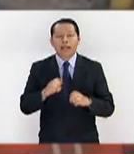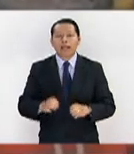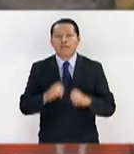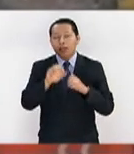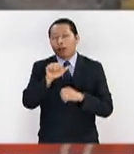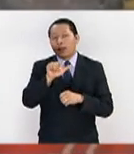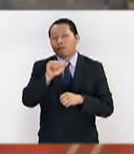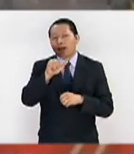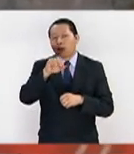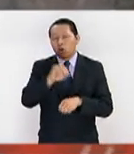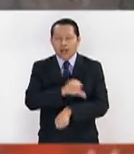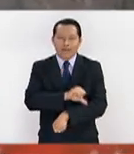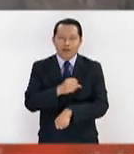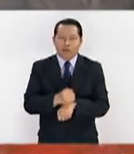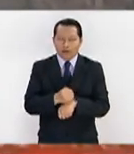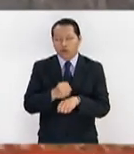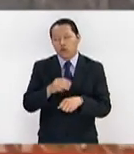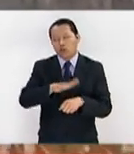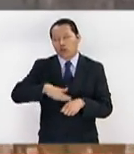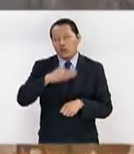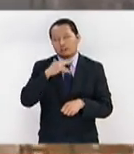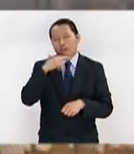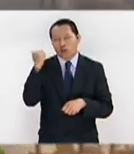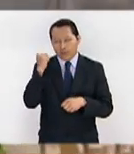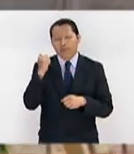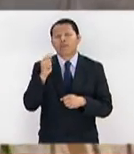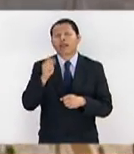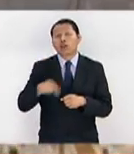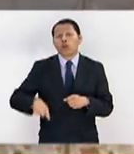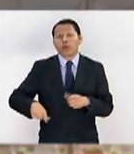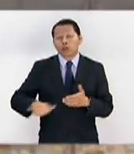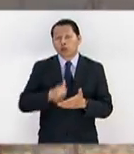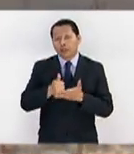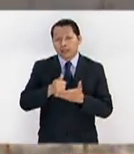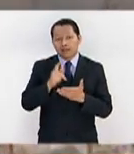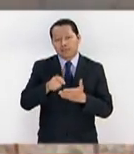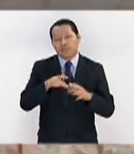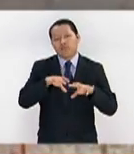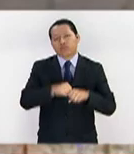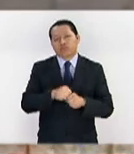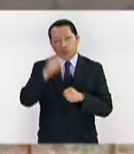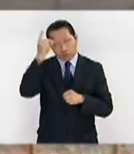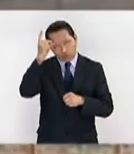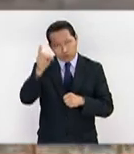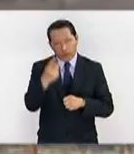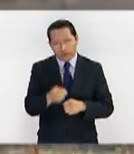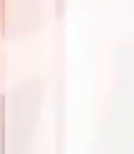colapsado de Álvaro Obregón en la colonia Roma. El gobierno de la ciudad va a expropiar este predio.